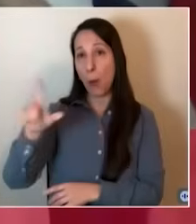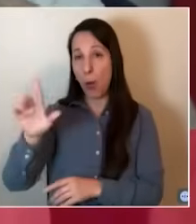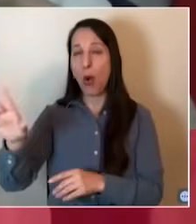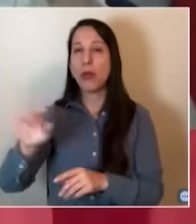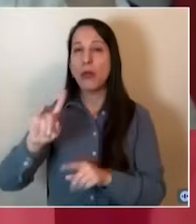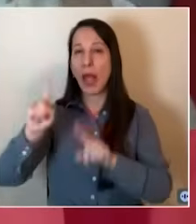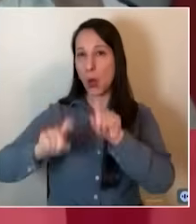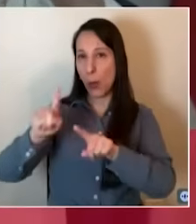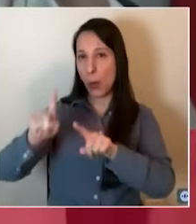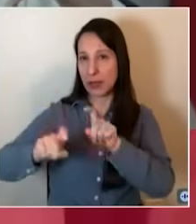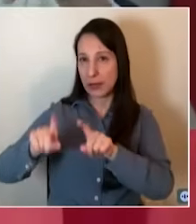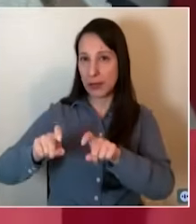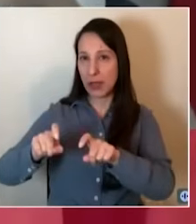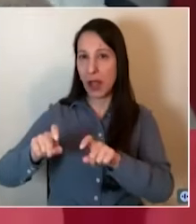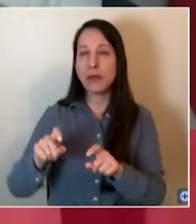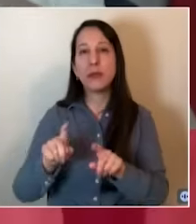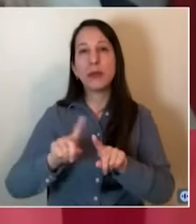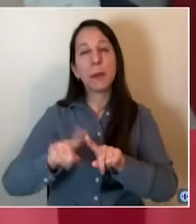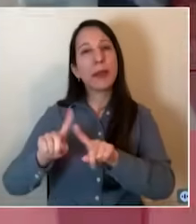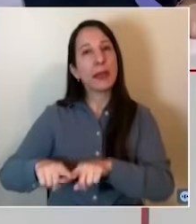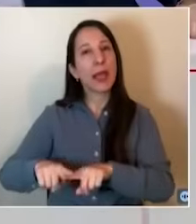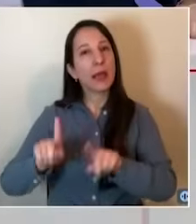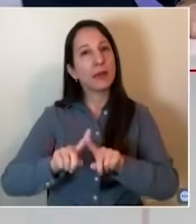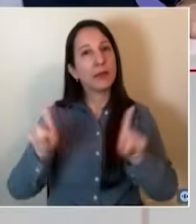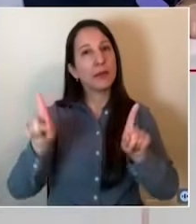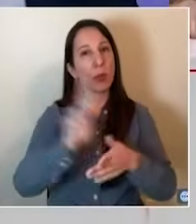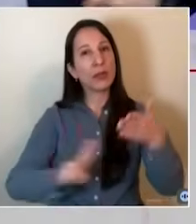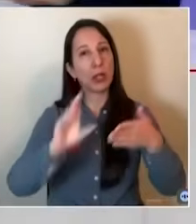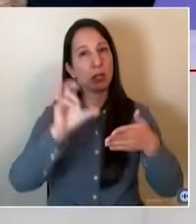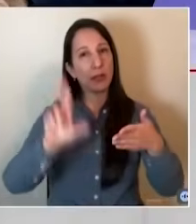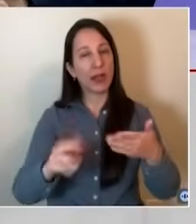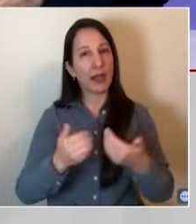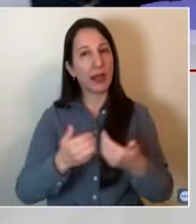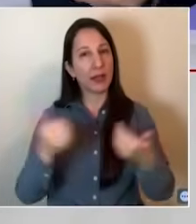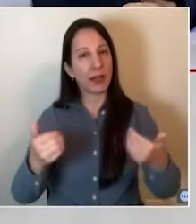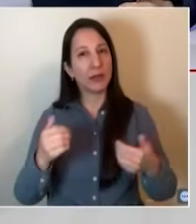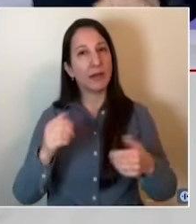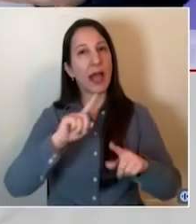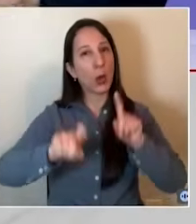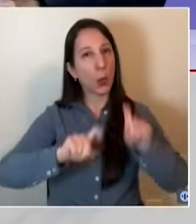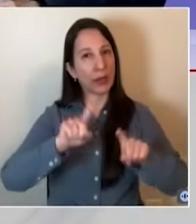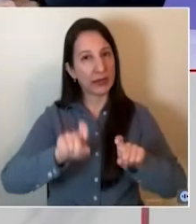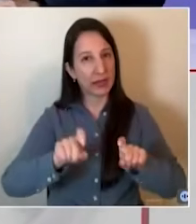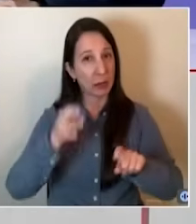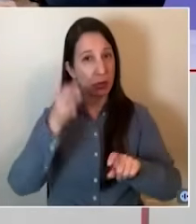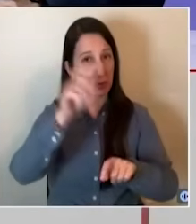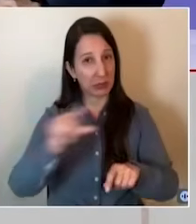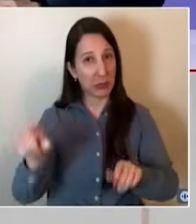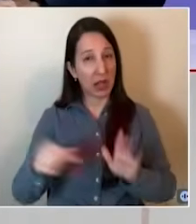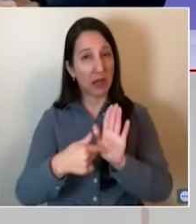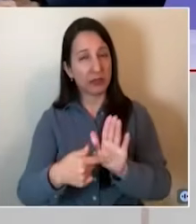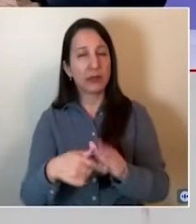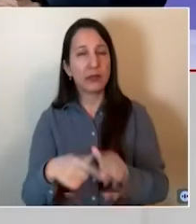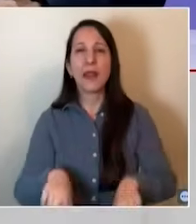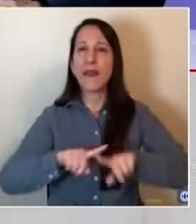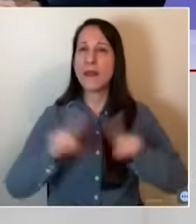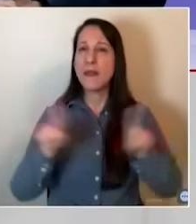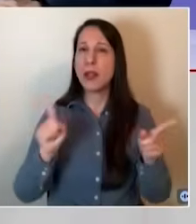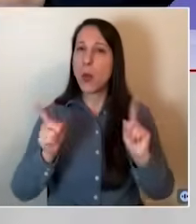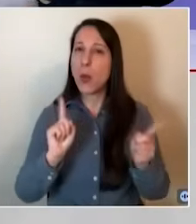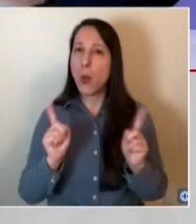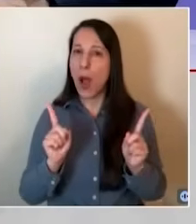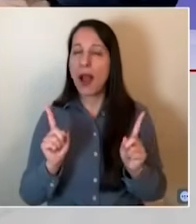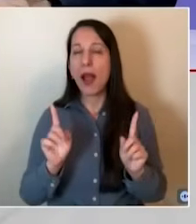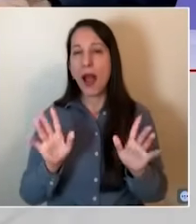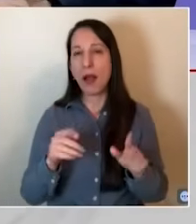el CIEP de la misma UCR la semana entrante es una encuesta. ¿Qué es la diferencia? Bueno, voy a hacerlo con una